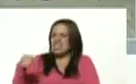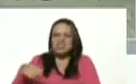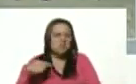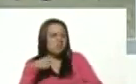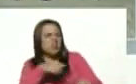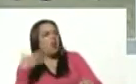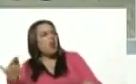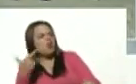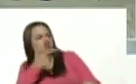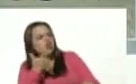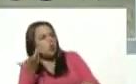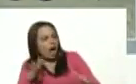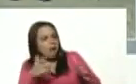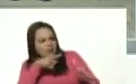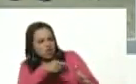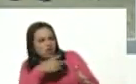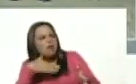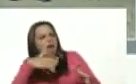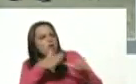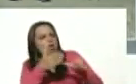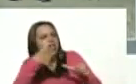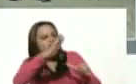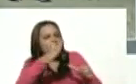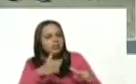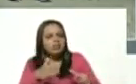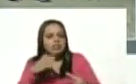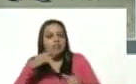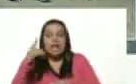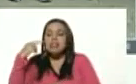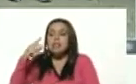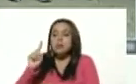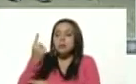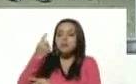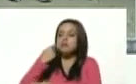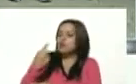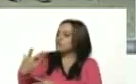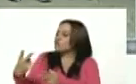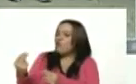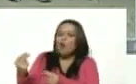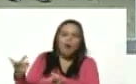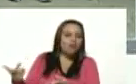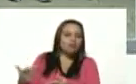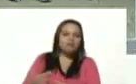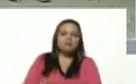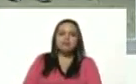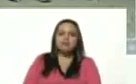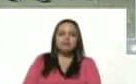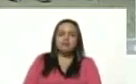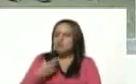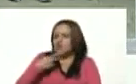cobarde? ¿Para dónde va? Y le digo, no, taita, cobarde no,